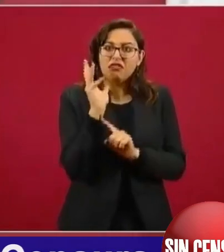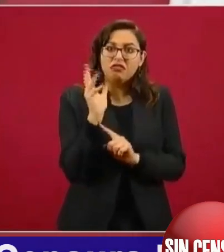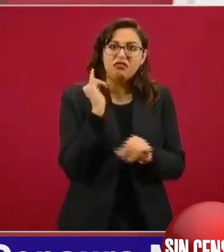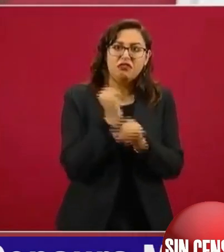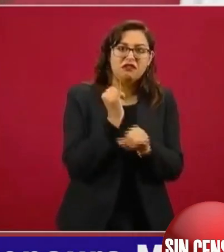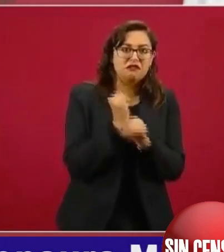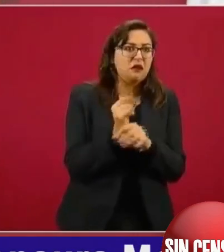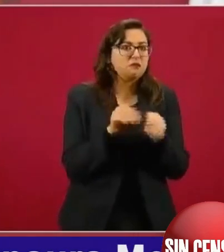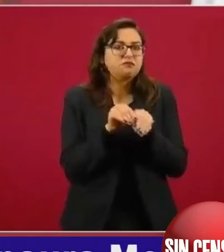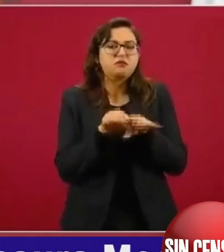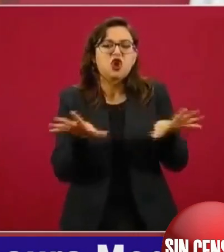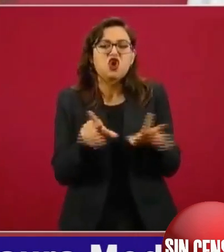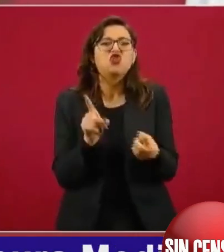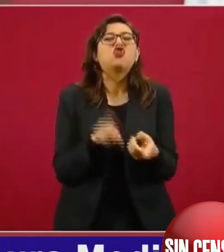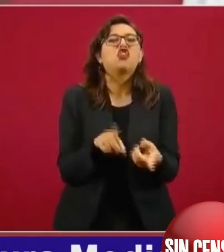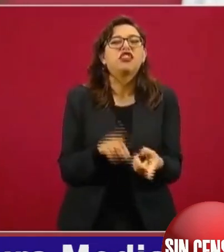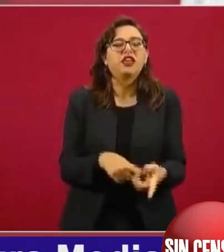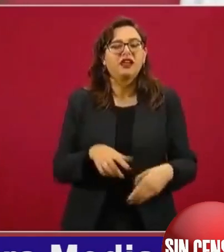internet?